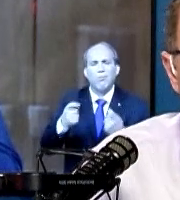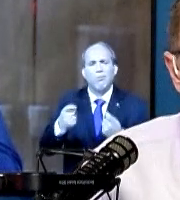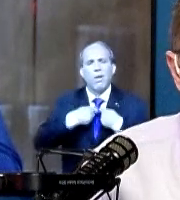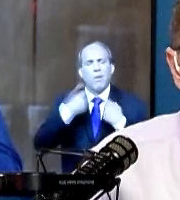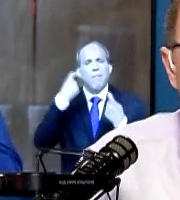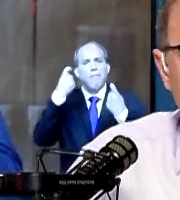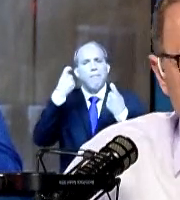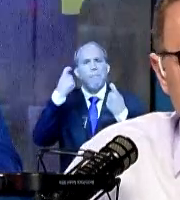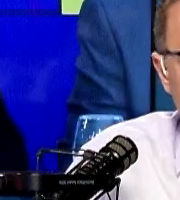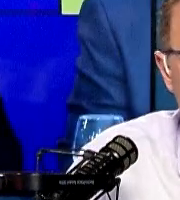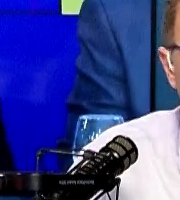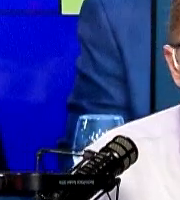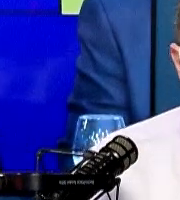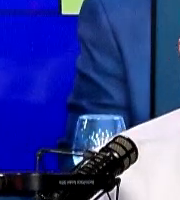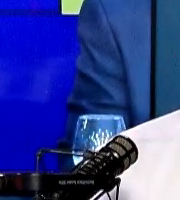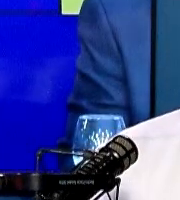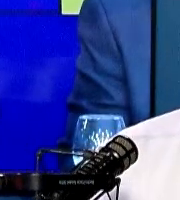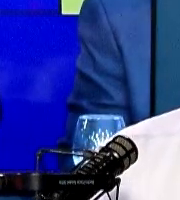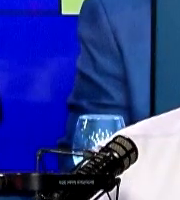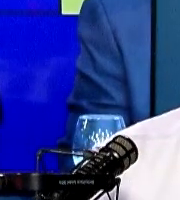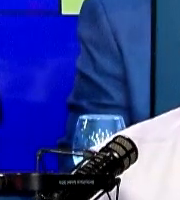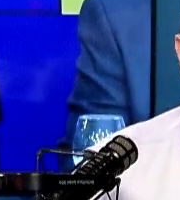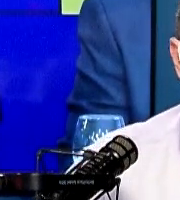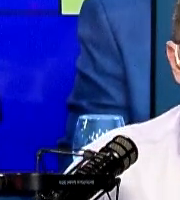le da mucha más tensión al asunto, ¿no?